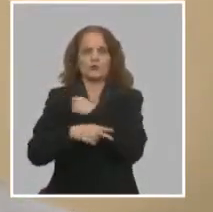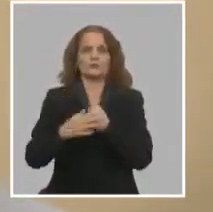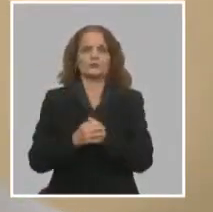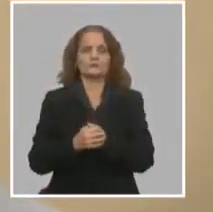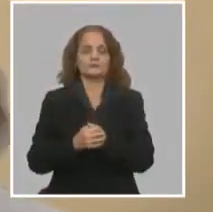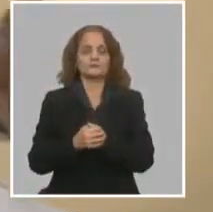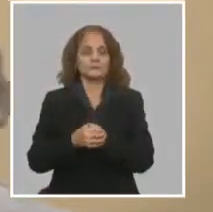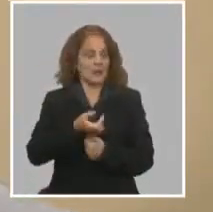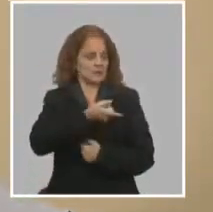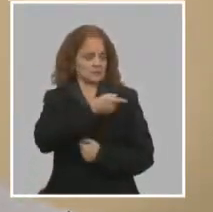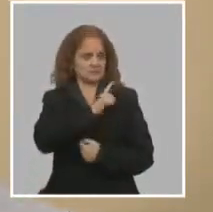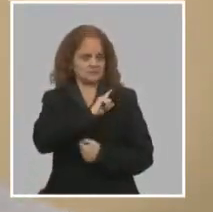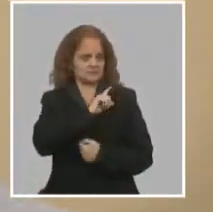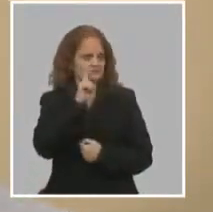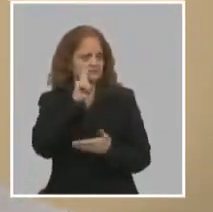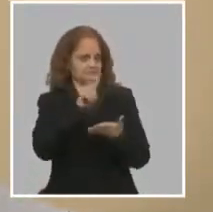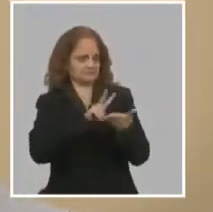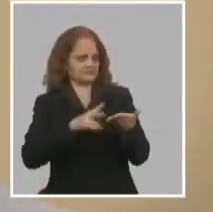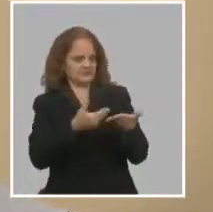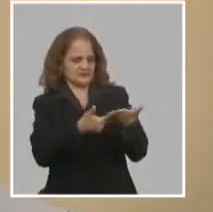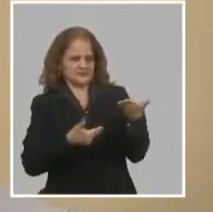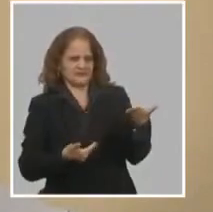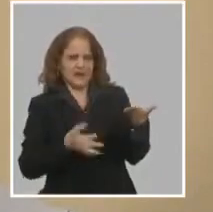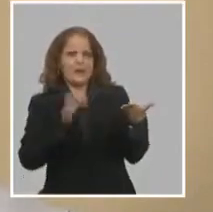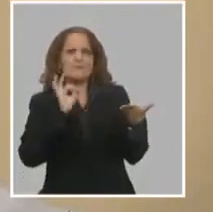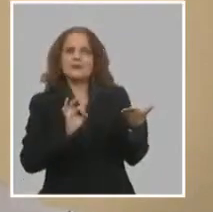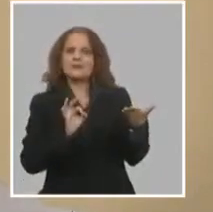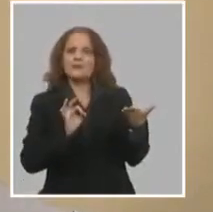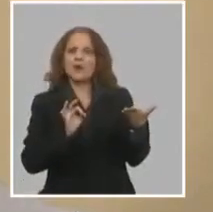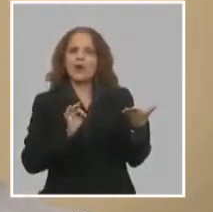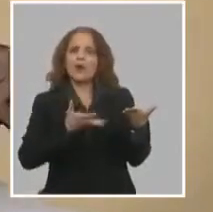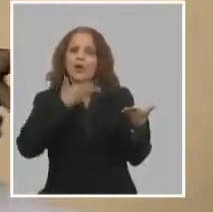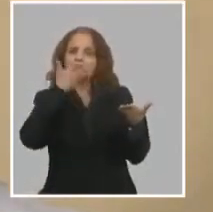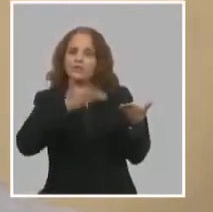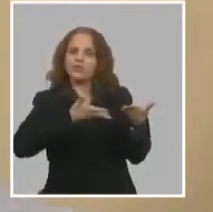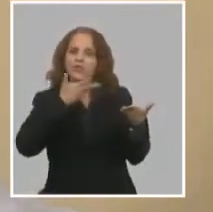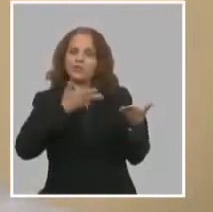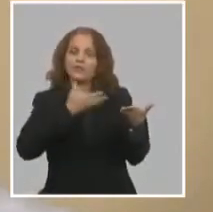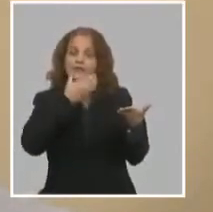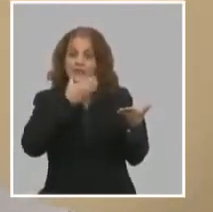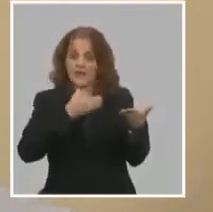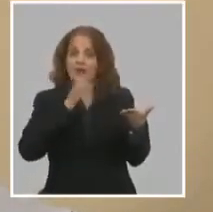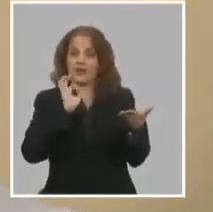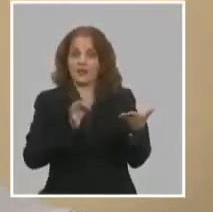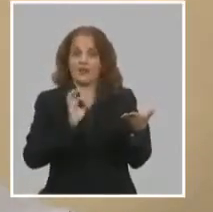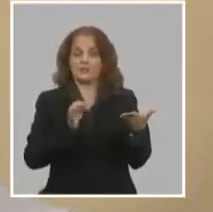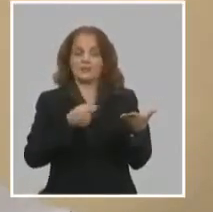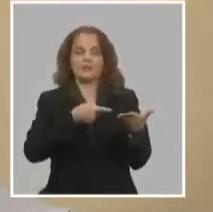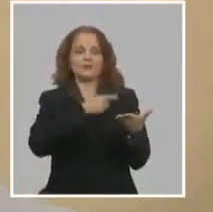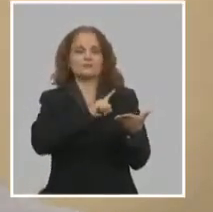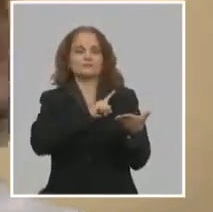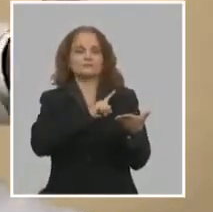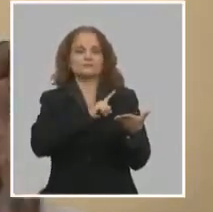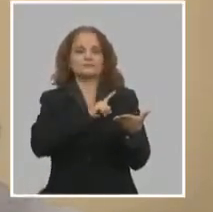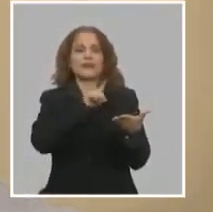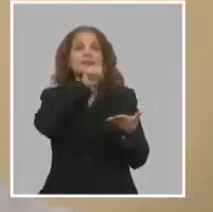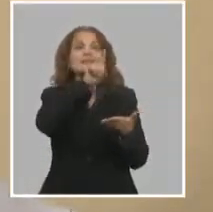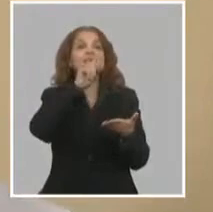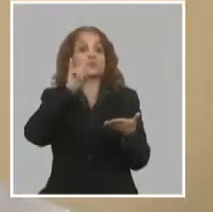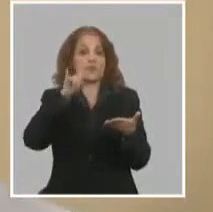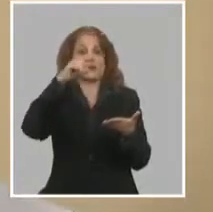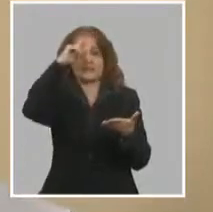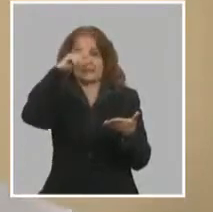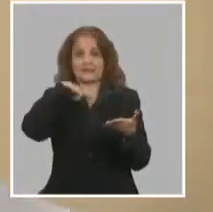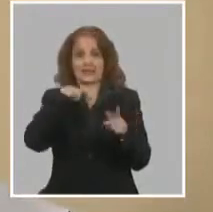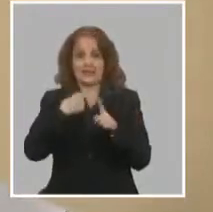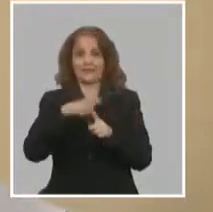leía en estos días también cuando ese discurso que hizo nuestro comandante para el 19 de septiembre,